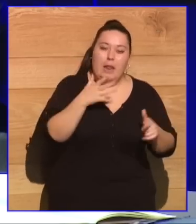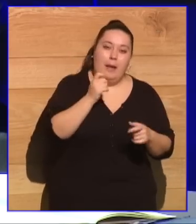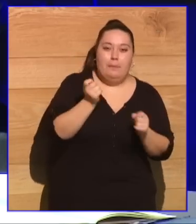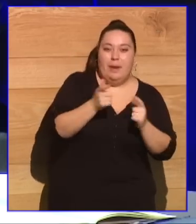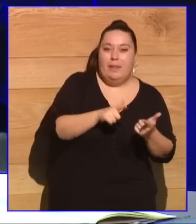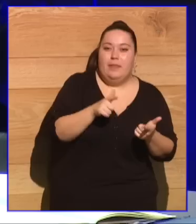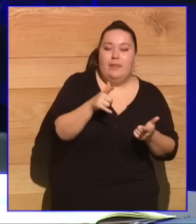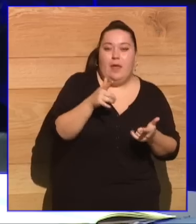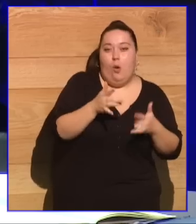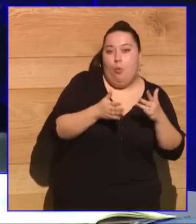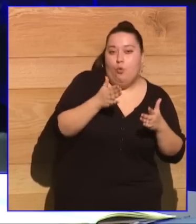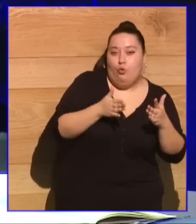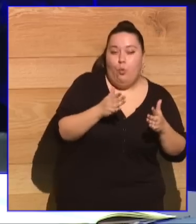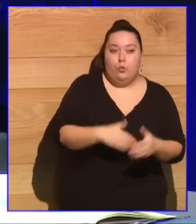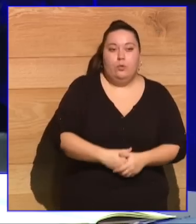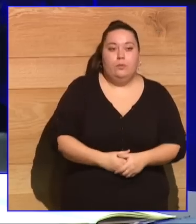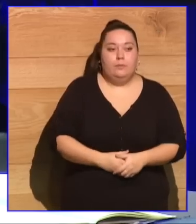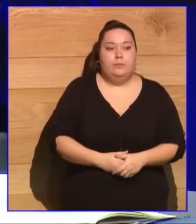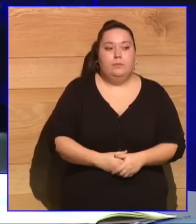que va a cernir.